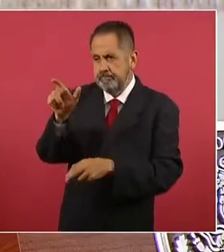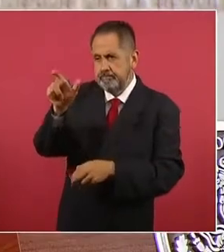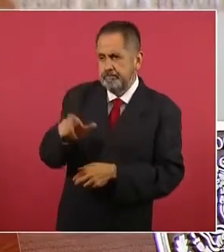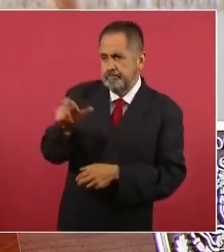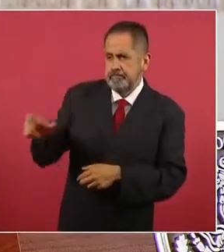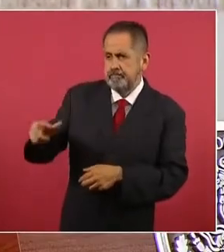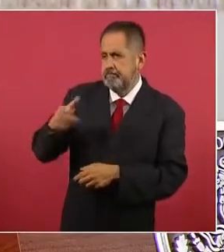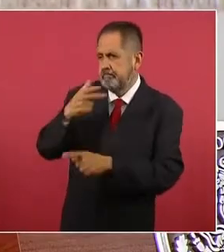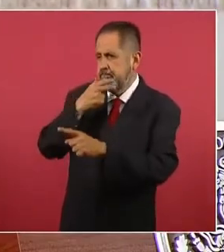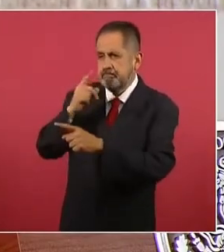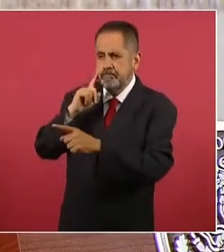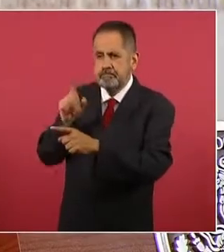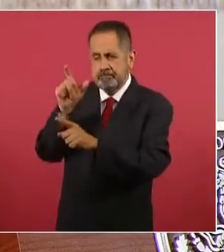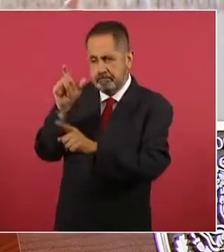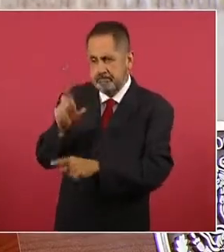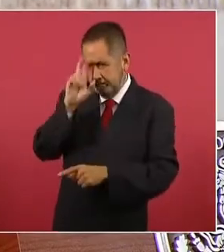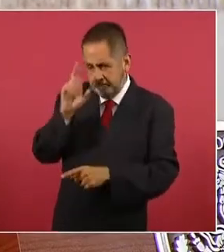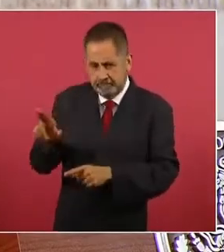Es